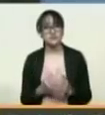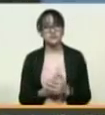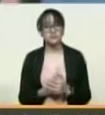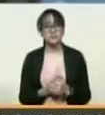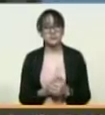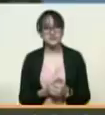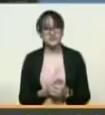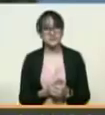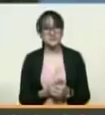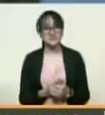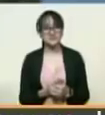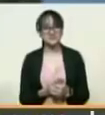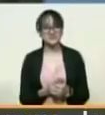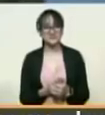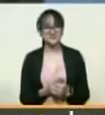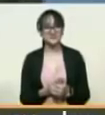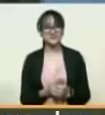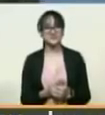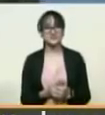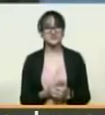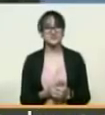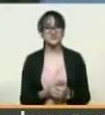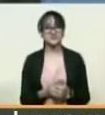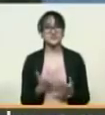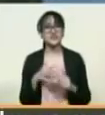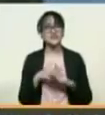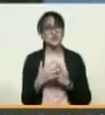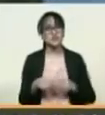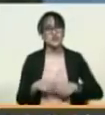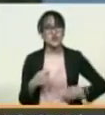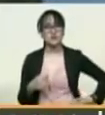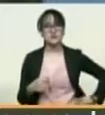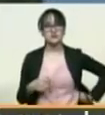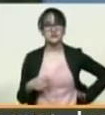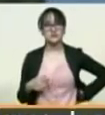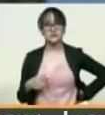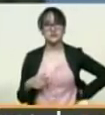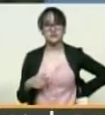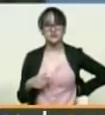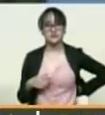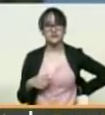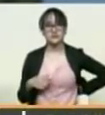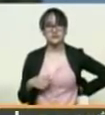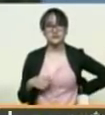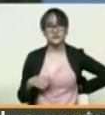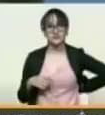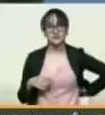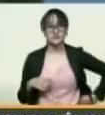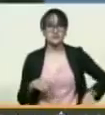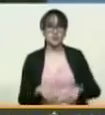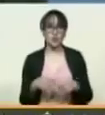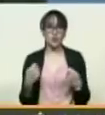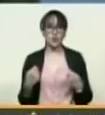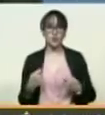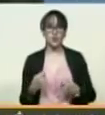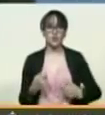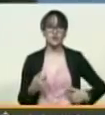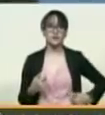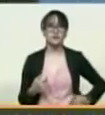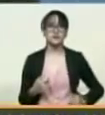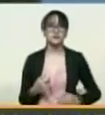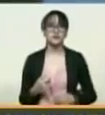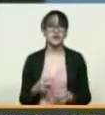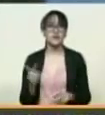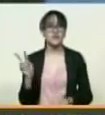Santander, en el Catatumbo, hay una situación de violencia importante que ya ha tenido efectos también hacia el